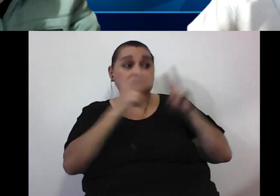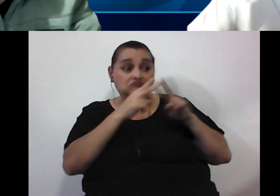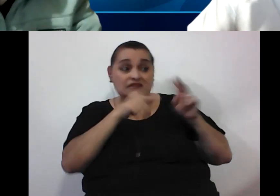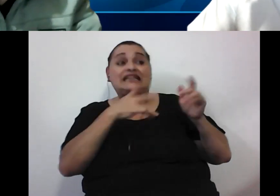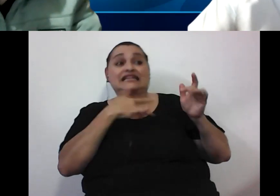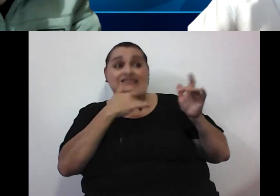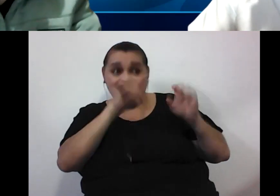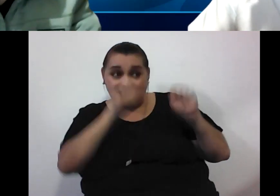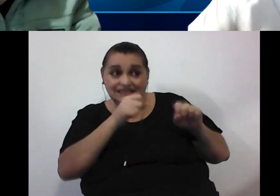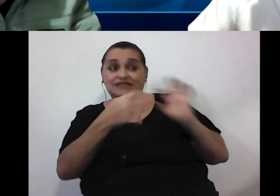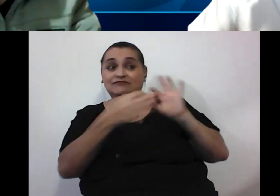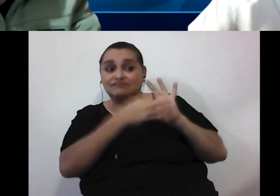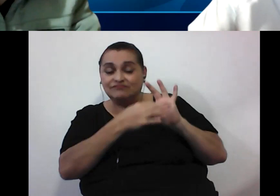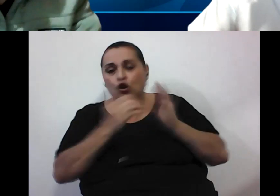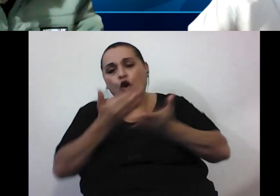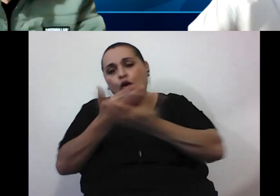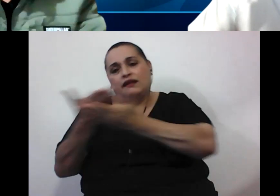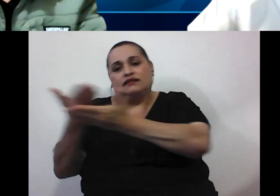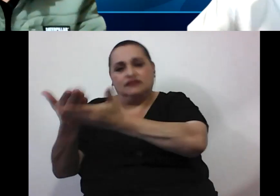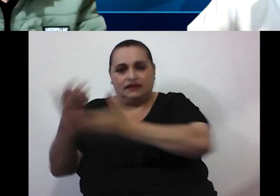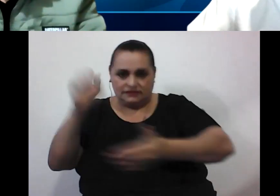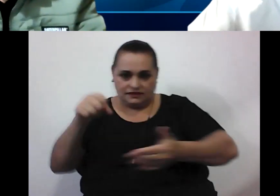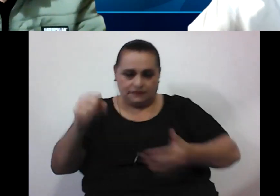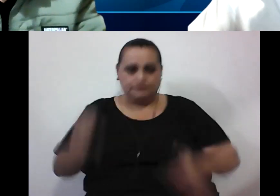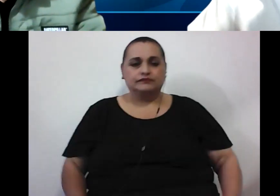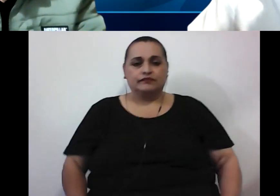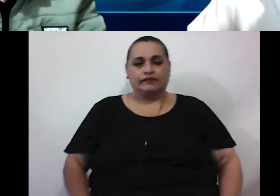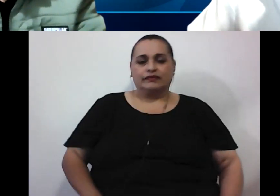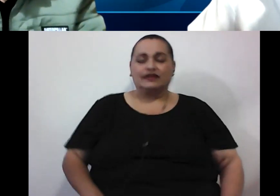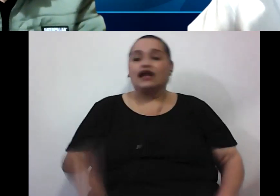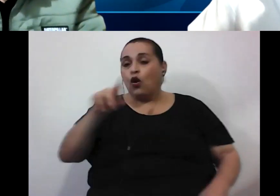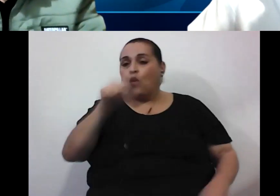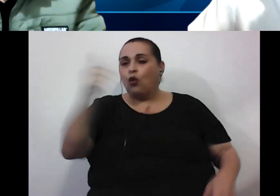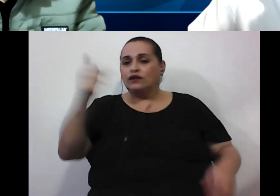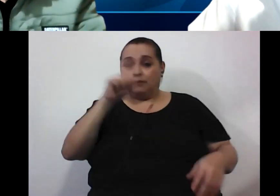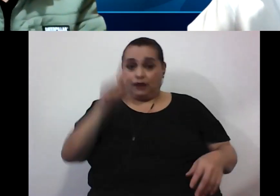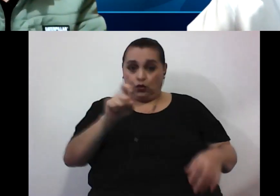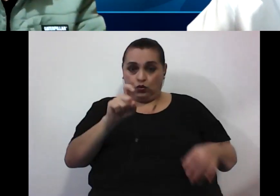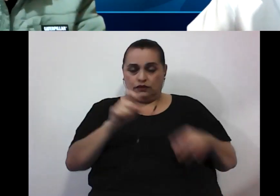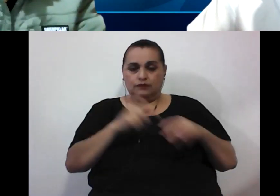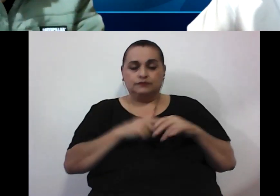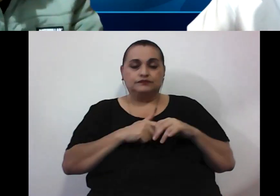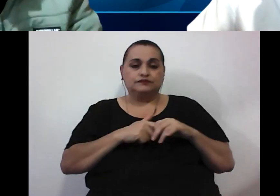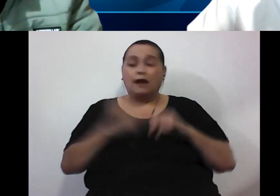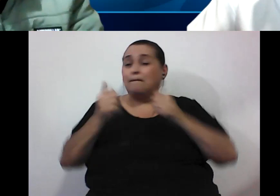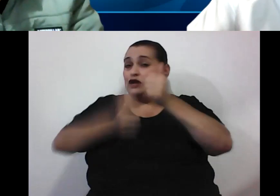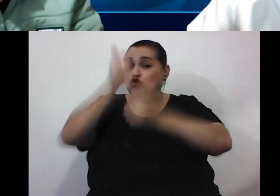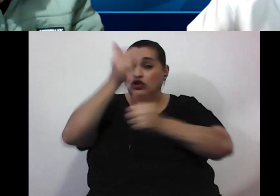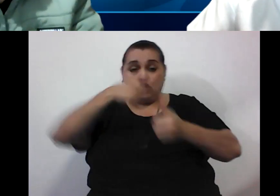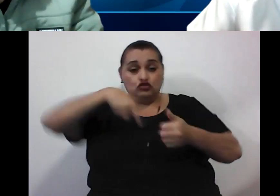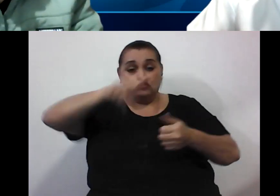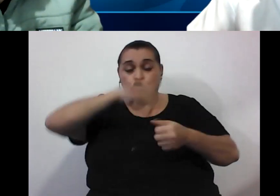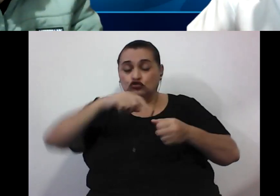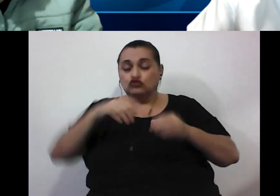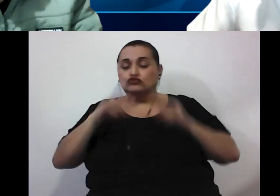Ujú, lo va planteando. claro. Sender, acá hay otra pregunta, dice, eh, la mayoría de nosotros fuimos criados